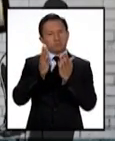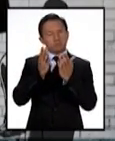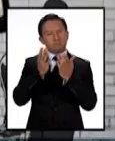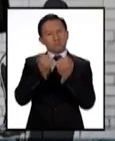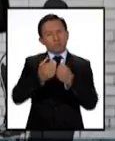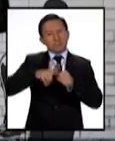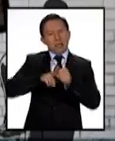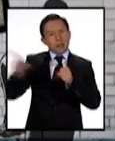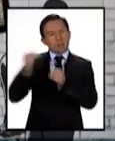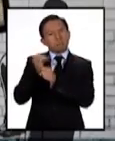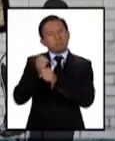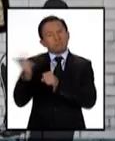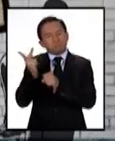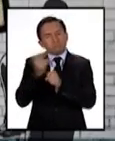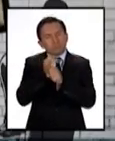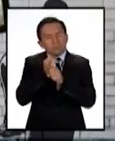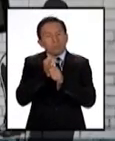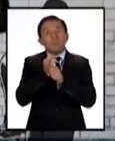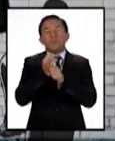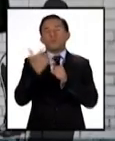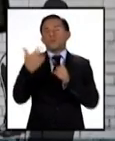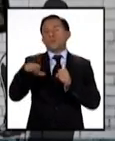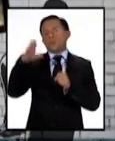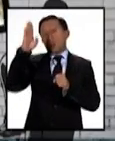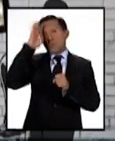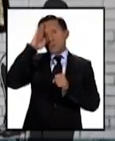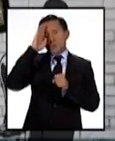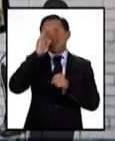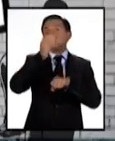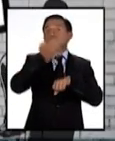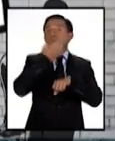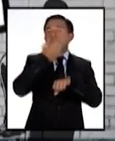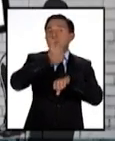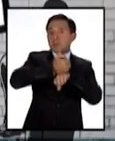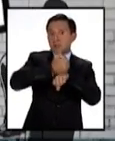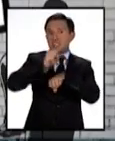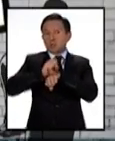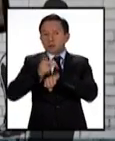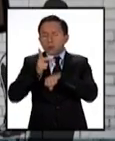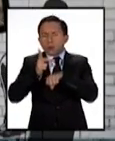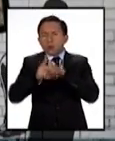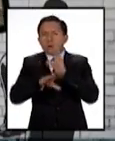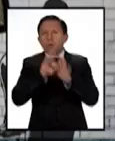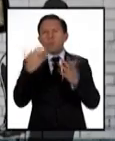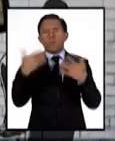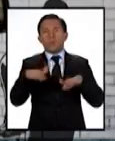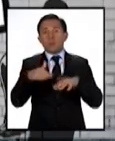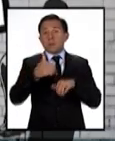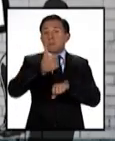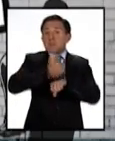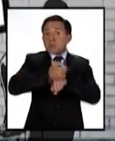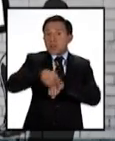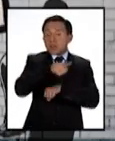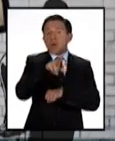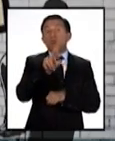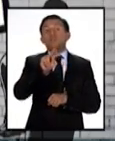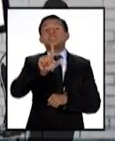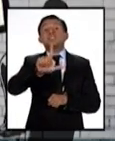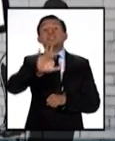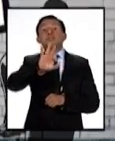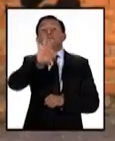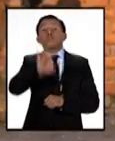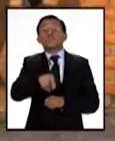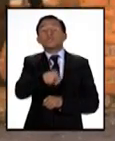datos escalofriantes. El 87% de los alumnos de primaria afirma que tiene como compañeros a niños